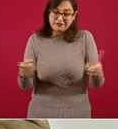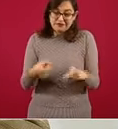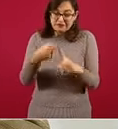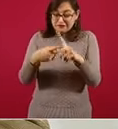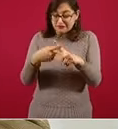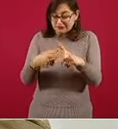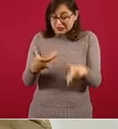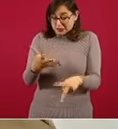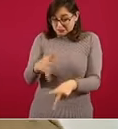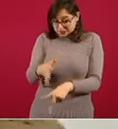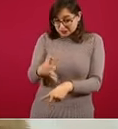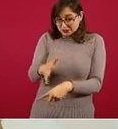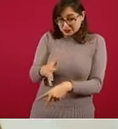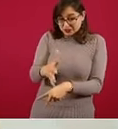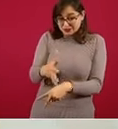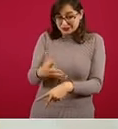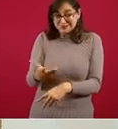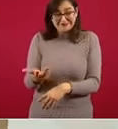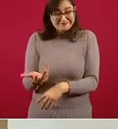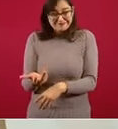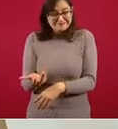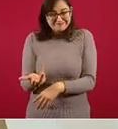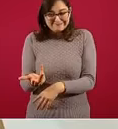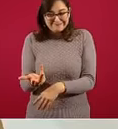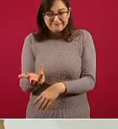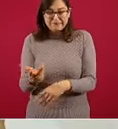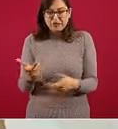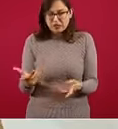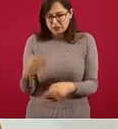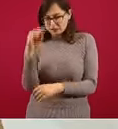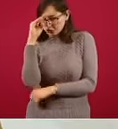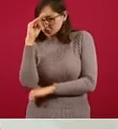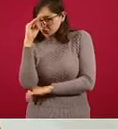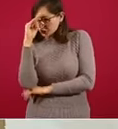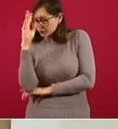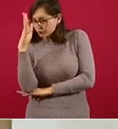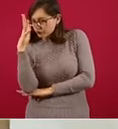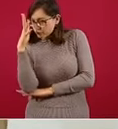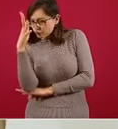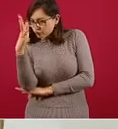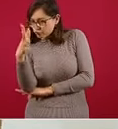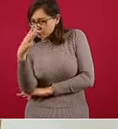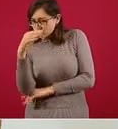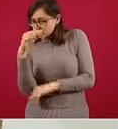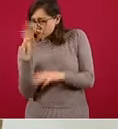estos modelos de tratar de estimar qué es lo que va a pasar en los próximos días o en las